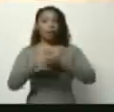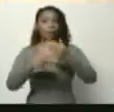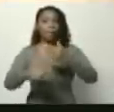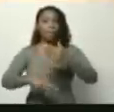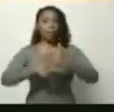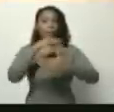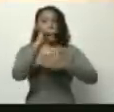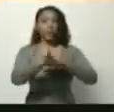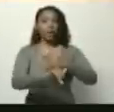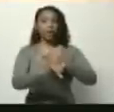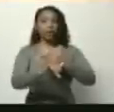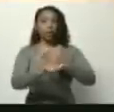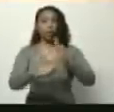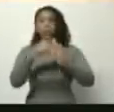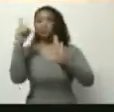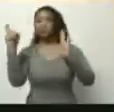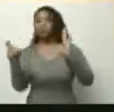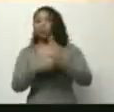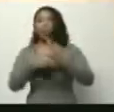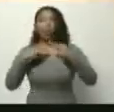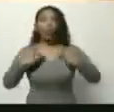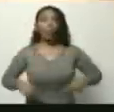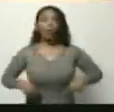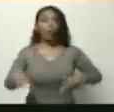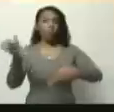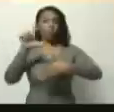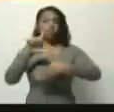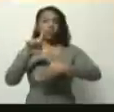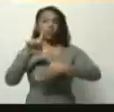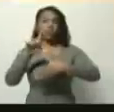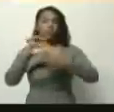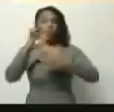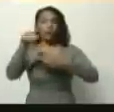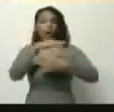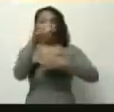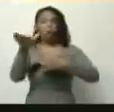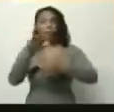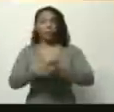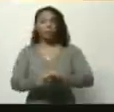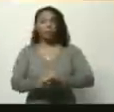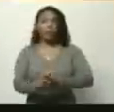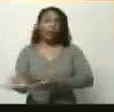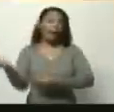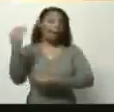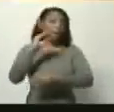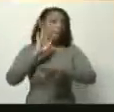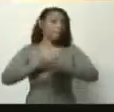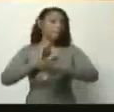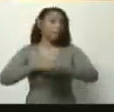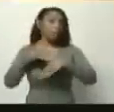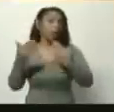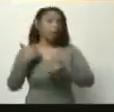proyectos plenamente humanos para América Latina, para el Caribe. Y además porque nosotros